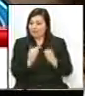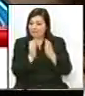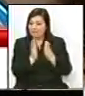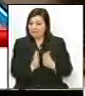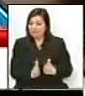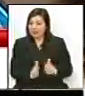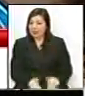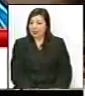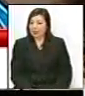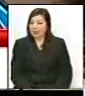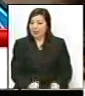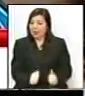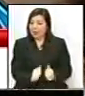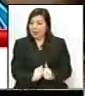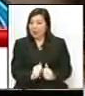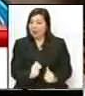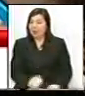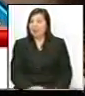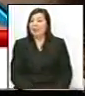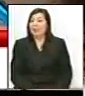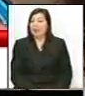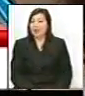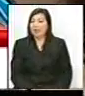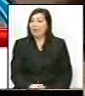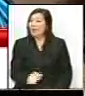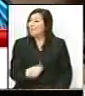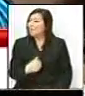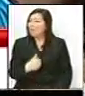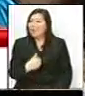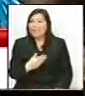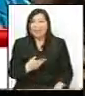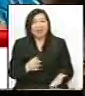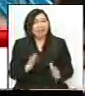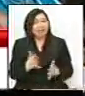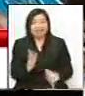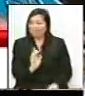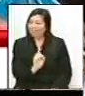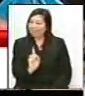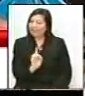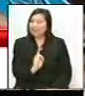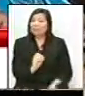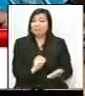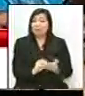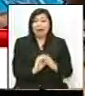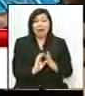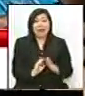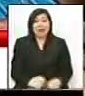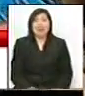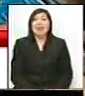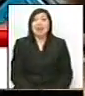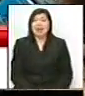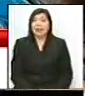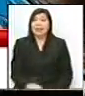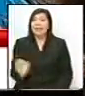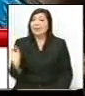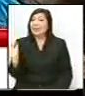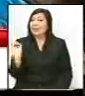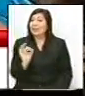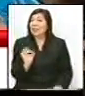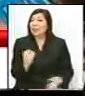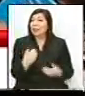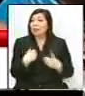firme, frontal, contra la corrupción. Claro. No podemos tener medias tintas. Yo creo que ya estoy siendo muy claro al respecto, sin